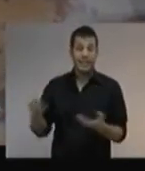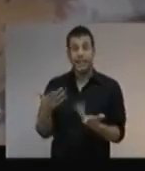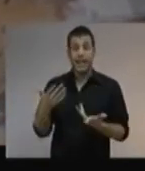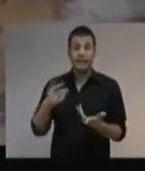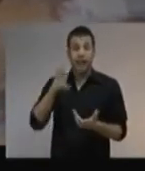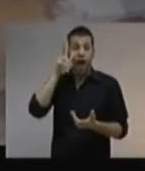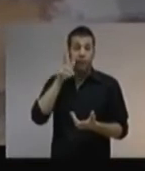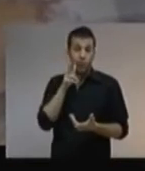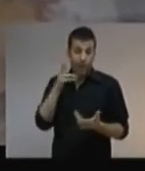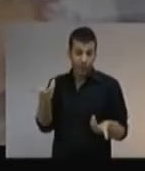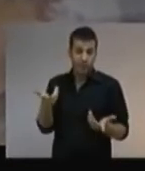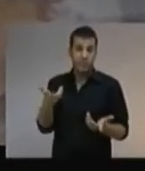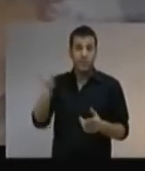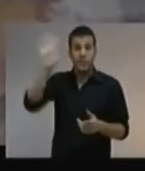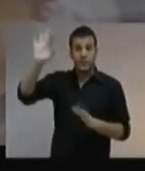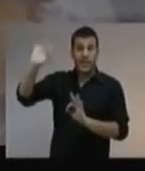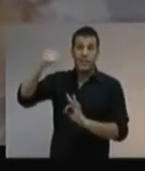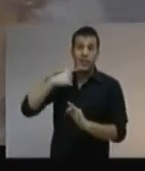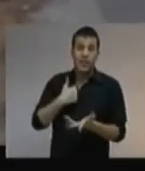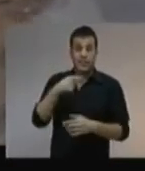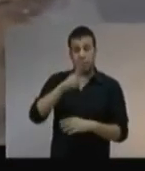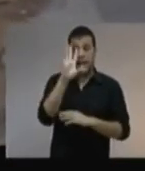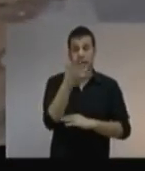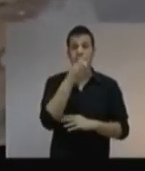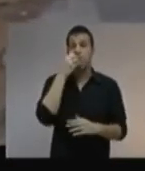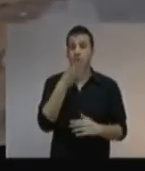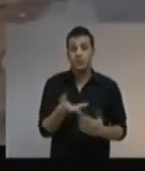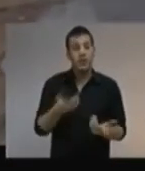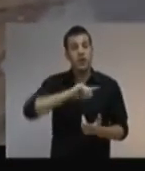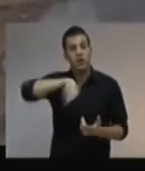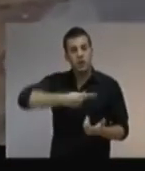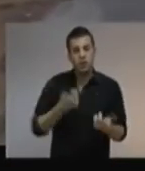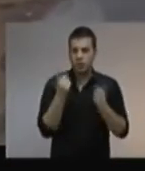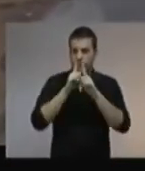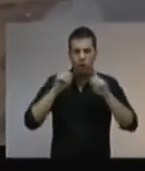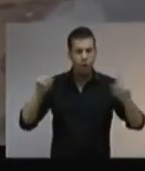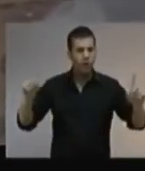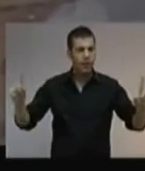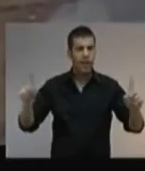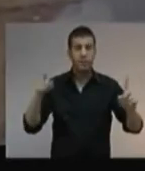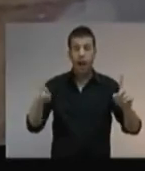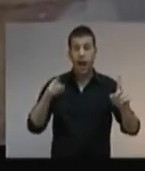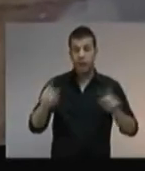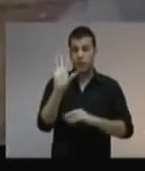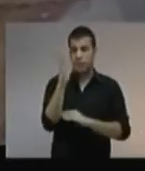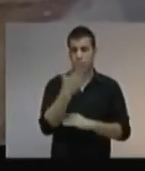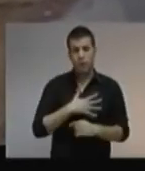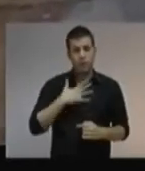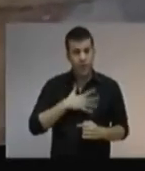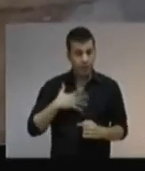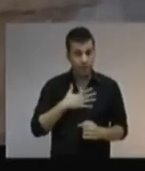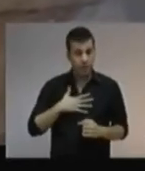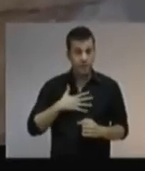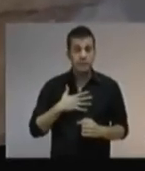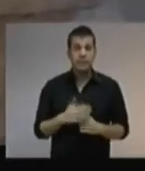islas afortunadas, como nos dicen en la península. El clima es muy bueno, tenemos todo el año unas temperaturas muy